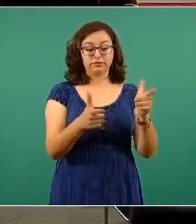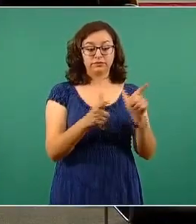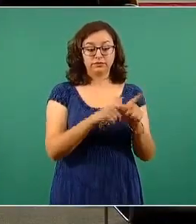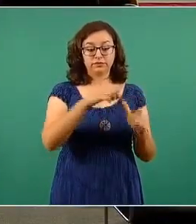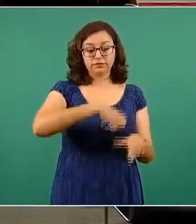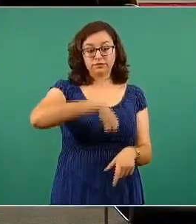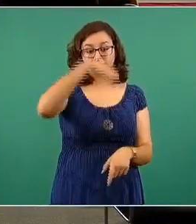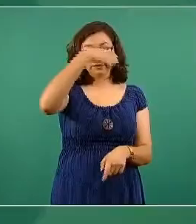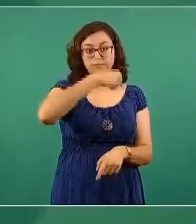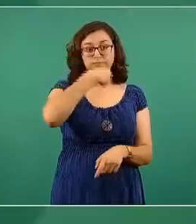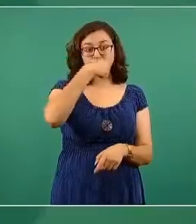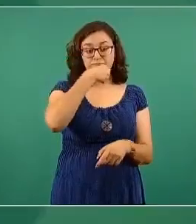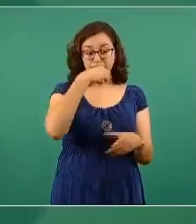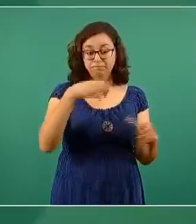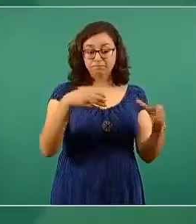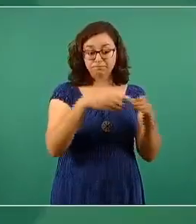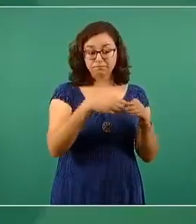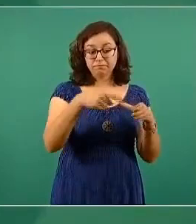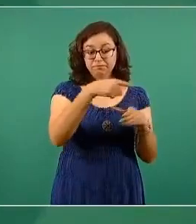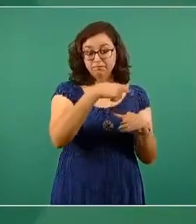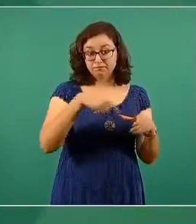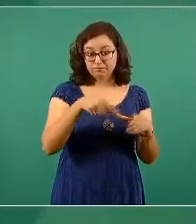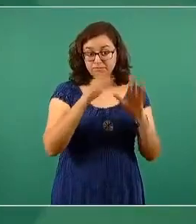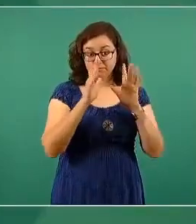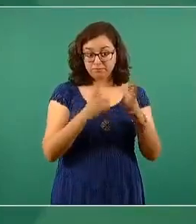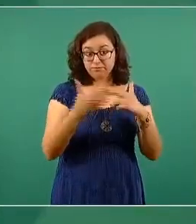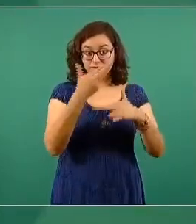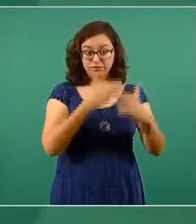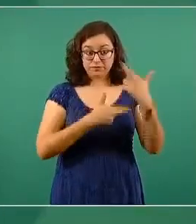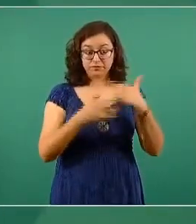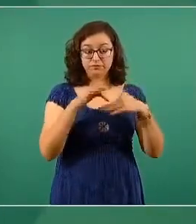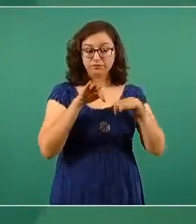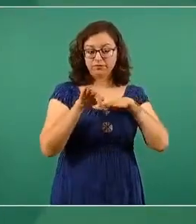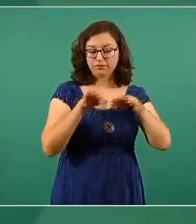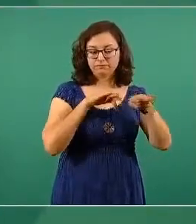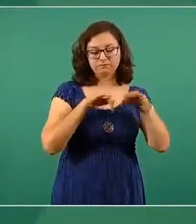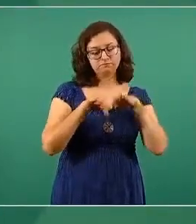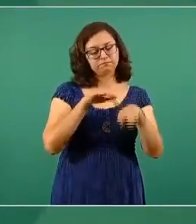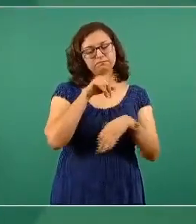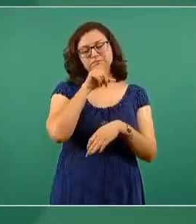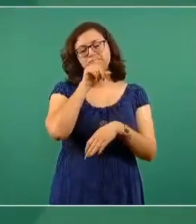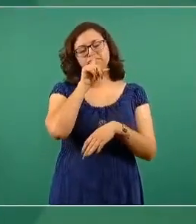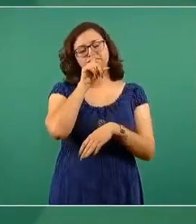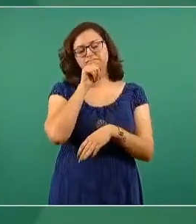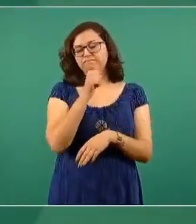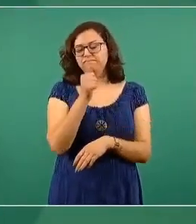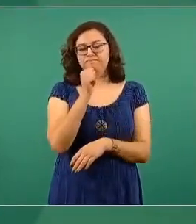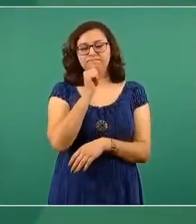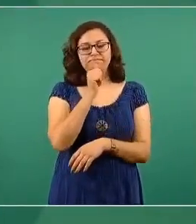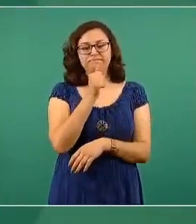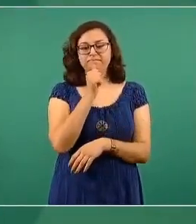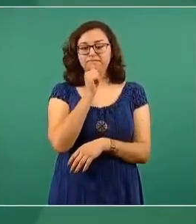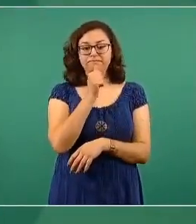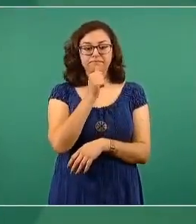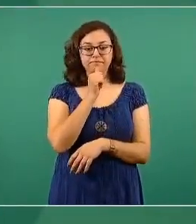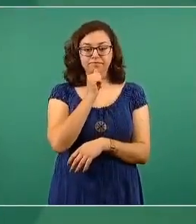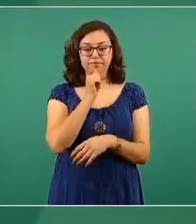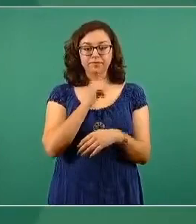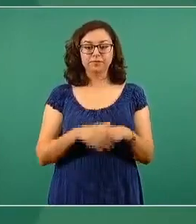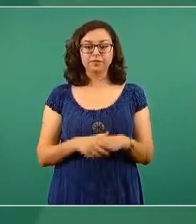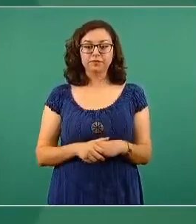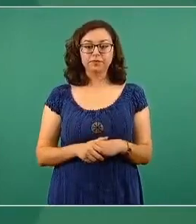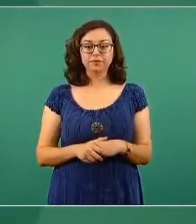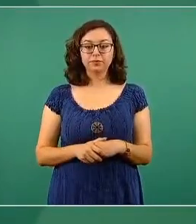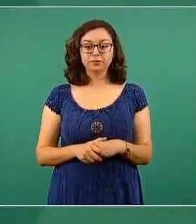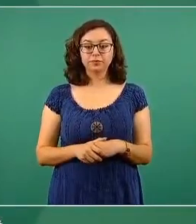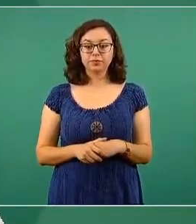pregunta que todavía no pudieran regresar en este momento o no sería recomendable, mejor dicho, todavía integrarse a estas